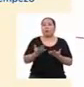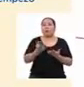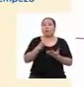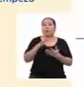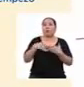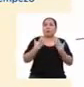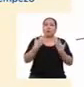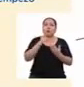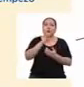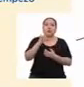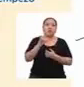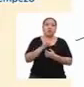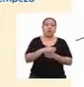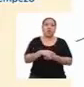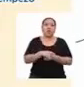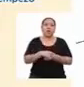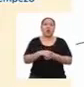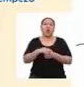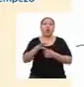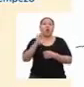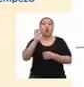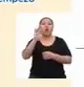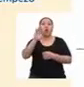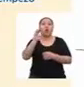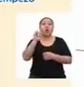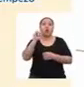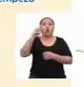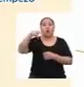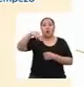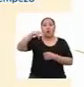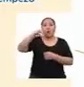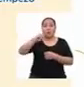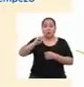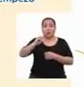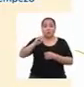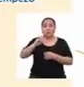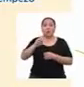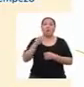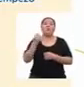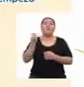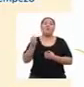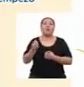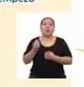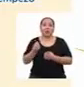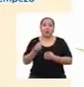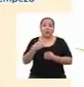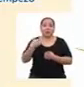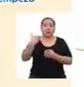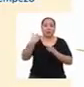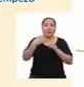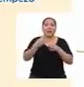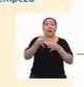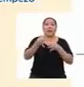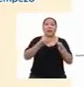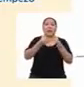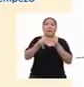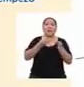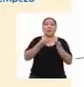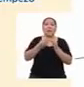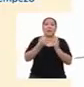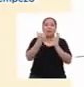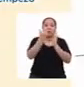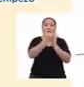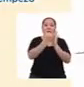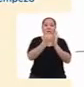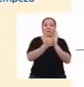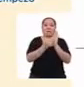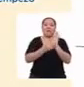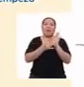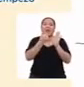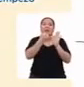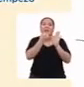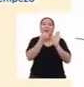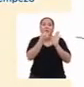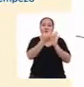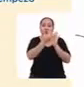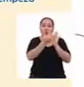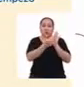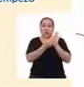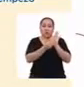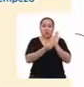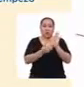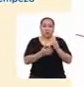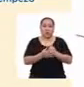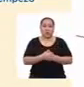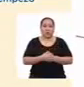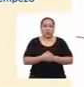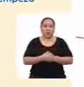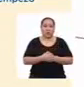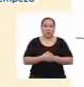de ejemplificación, ya que lo que viene son situaciones que se han generado en distintos sectores de la población.